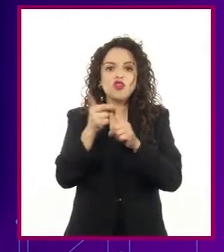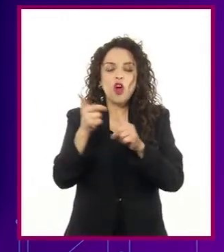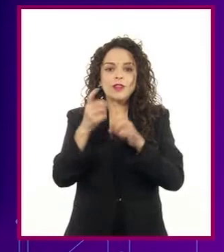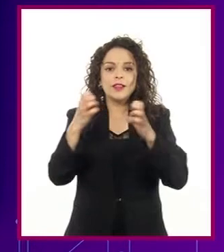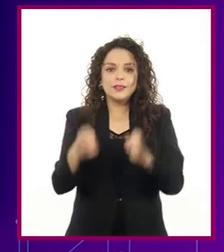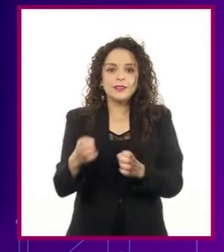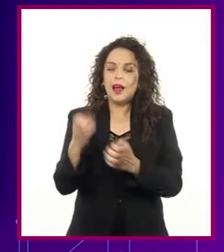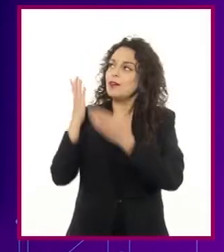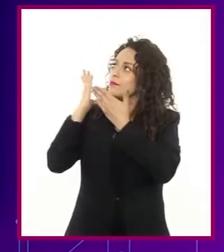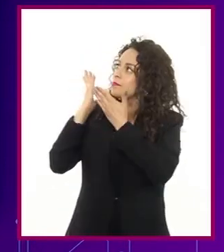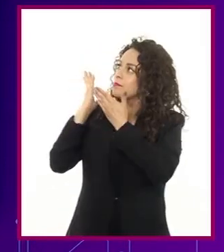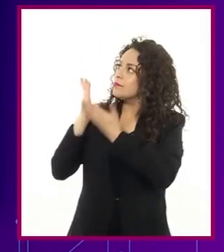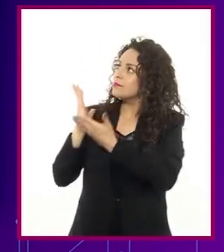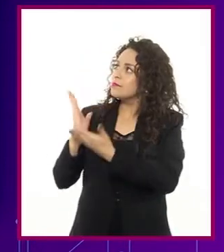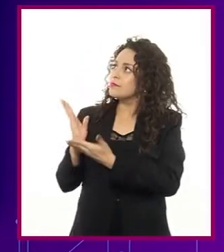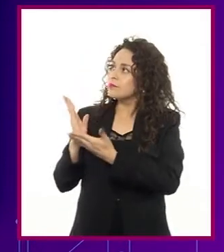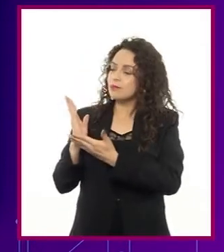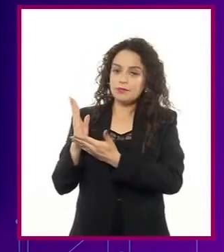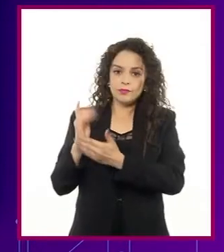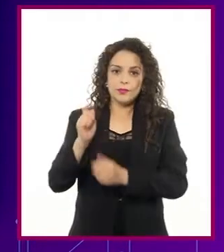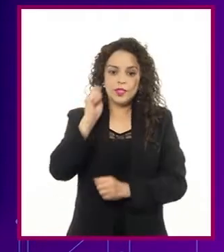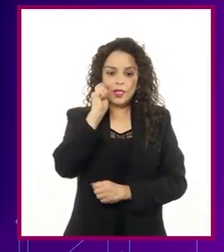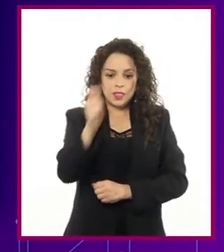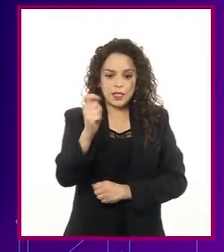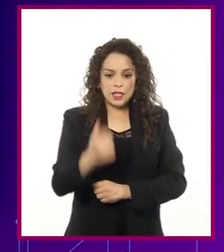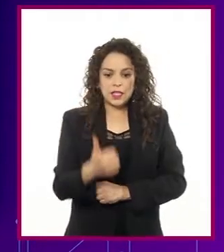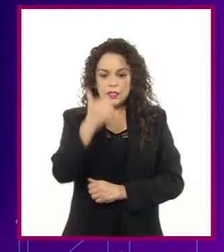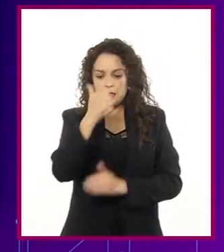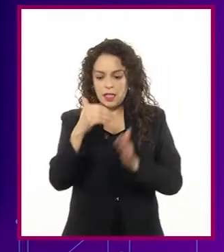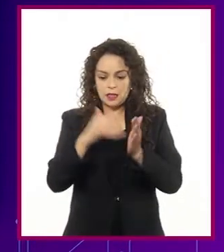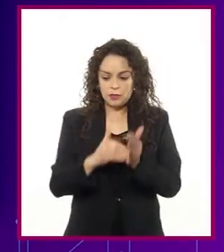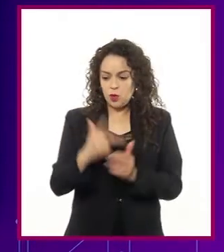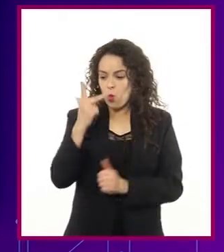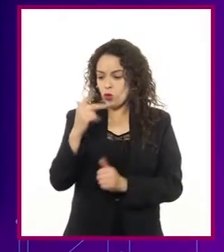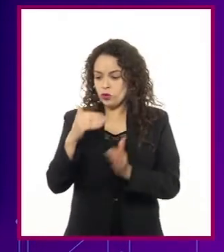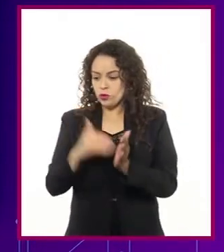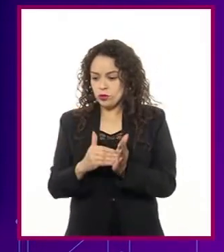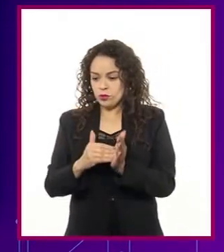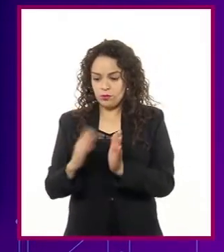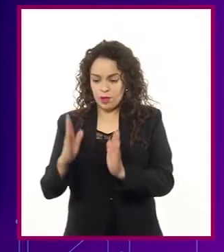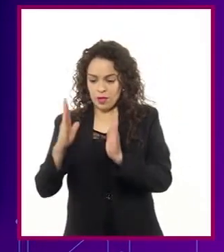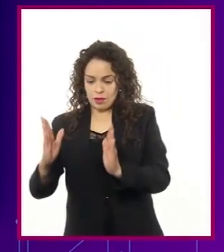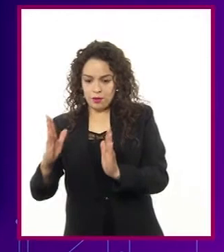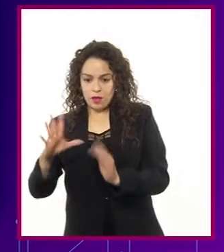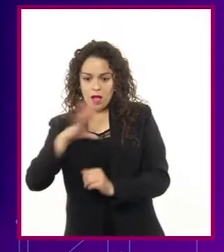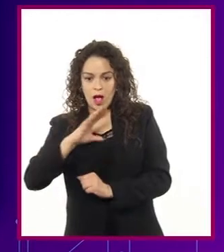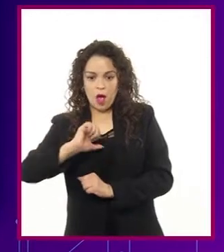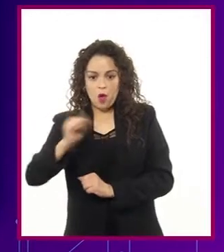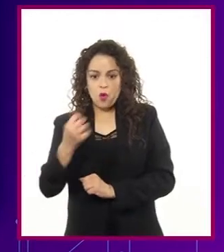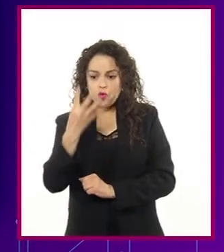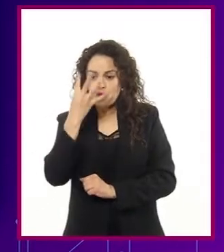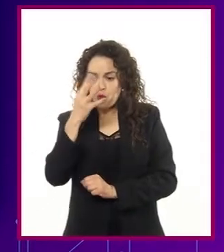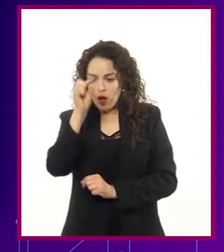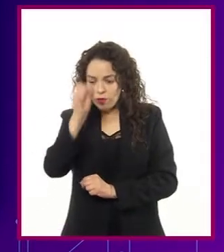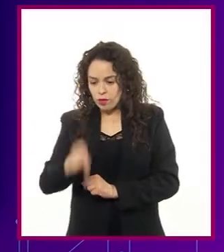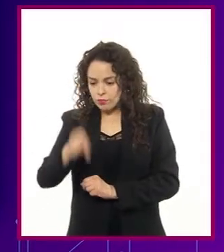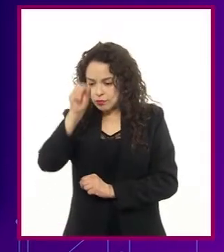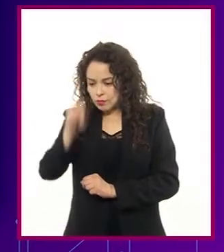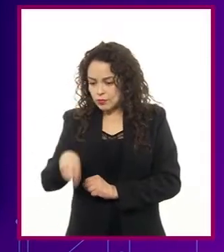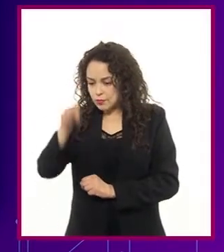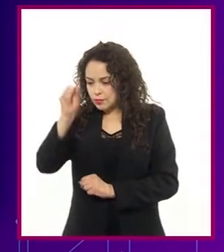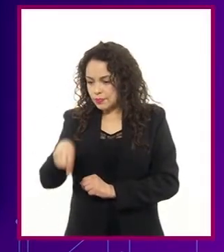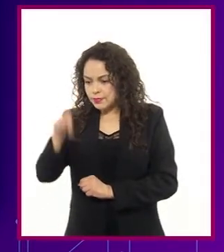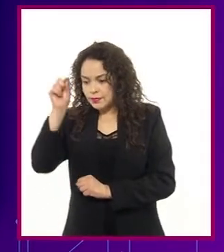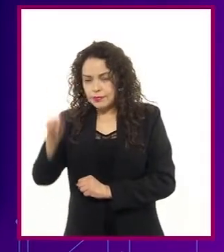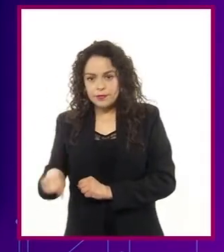están etiquetadas como 6,000 pesos y 8,000 pesos, hay otras 4 líneas auxiliares que